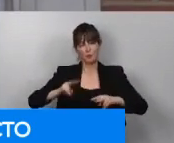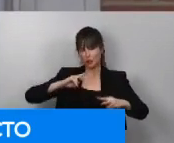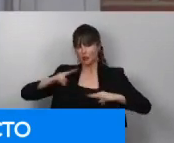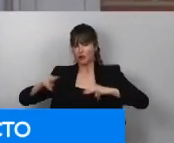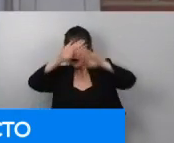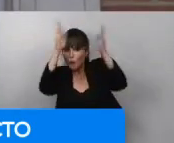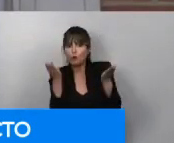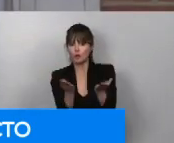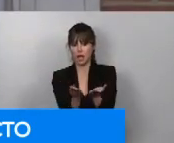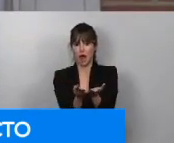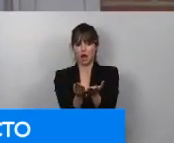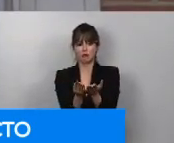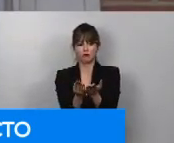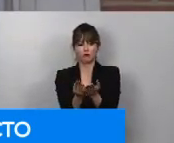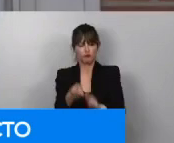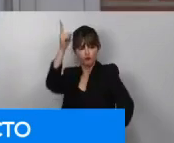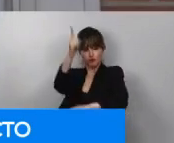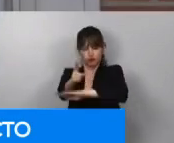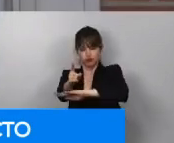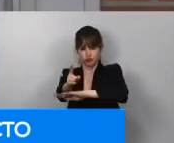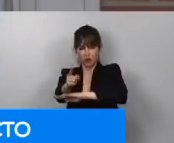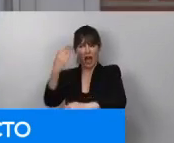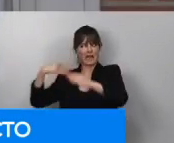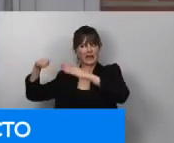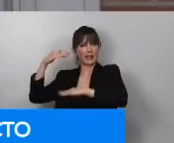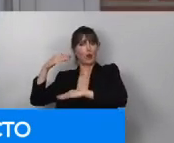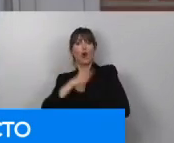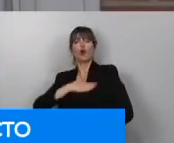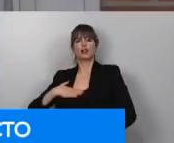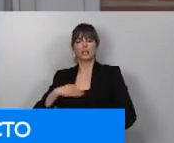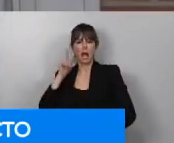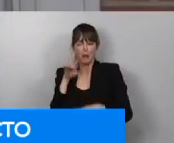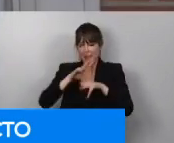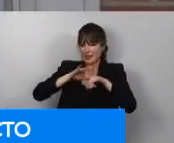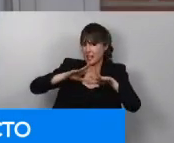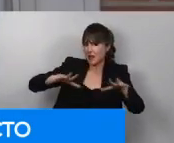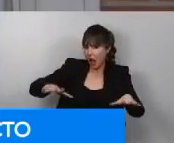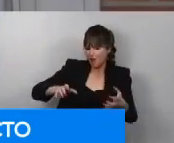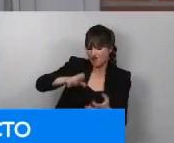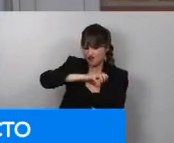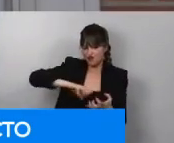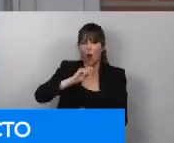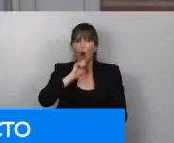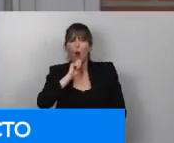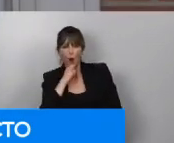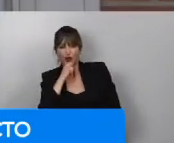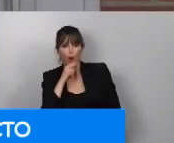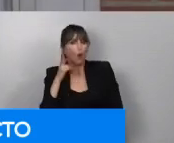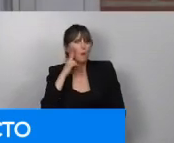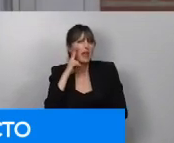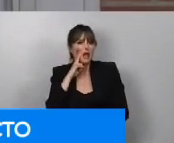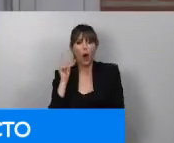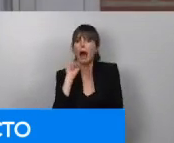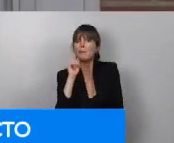mundial que aspira a imponer su su agenda regresiva mediante la difamación y la falsedad el odio y la apelación a miedos y